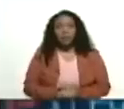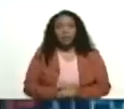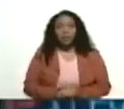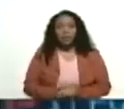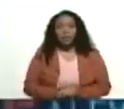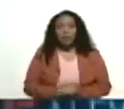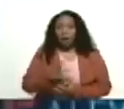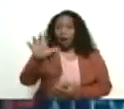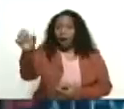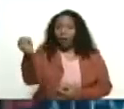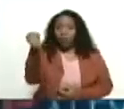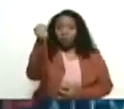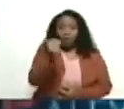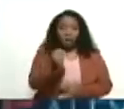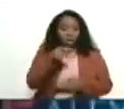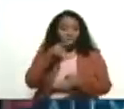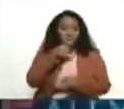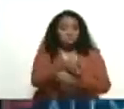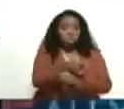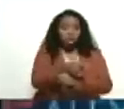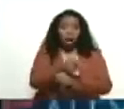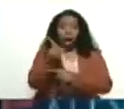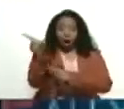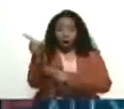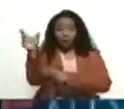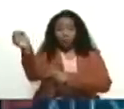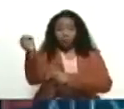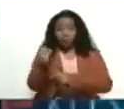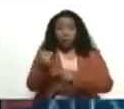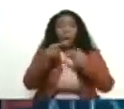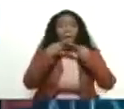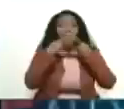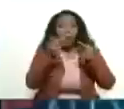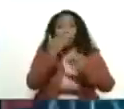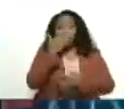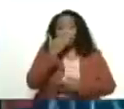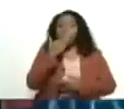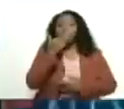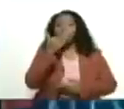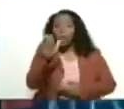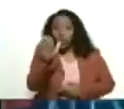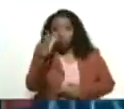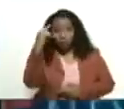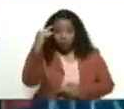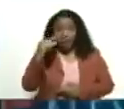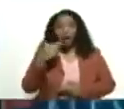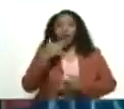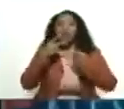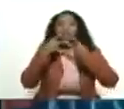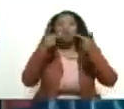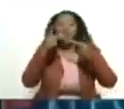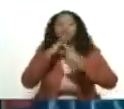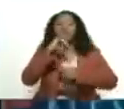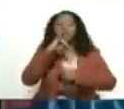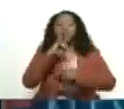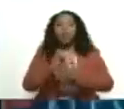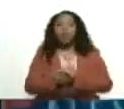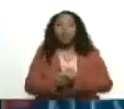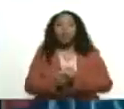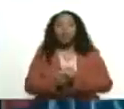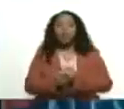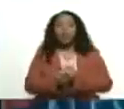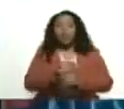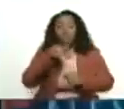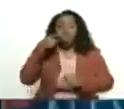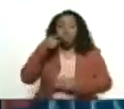imbécil y obligarlo, porque lo obligaron, y eso va a salir publicado en los próximos días, que obligaron, primero